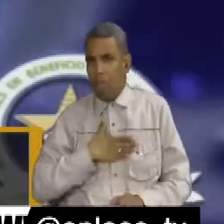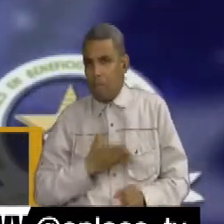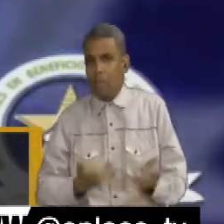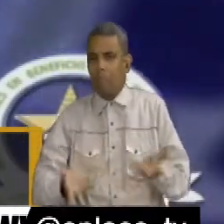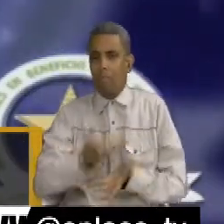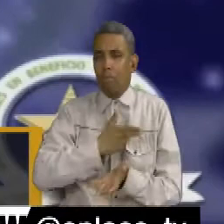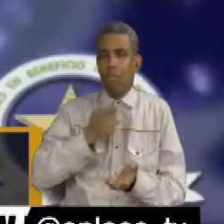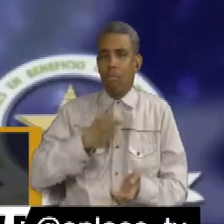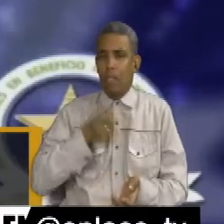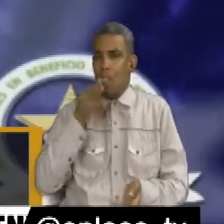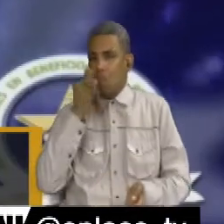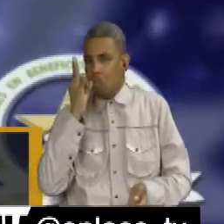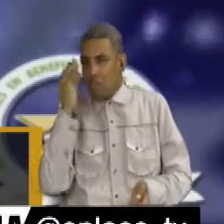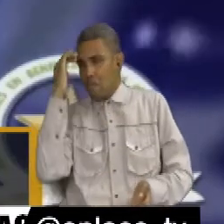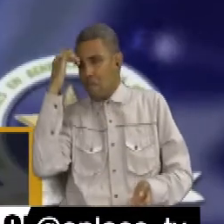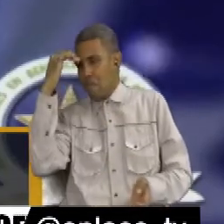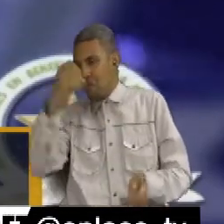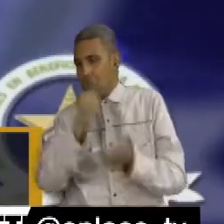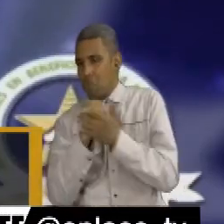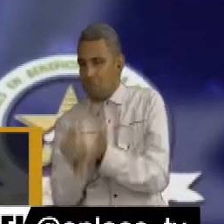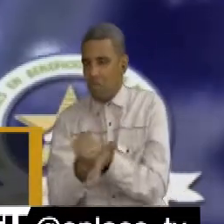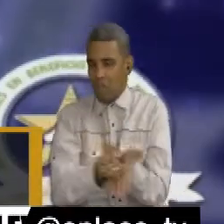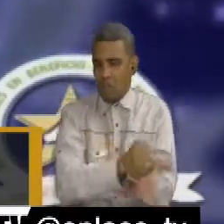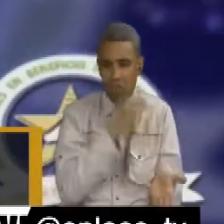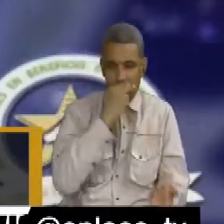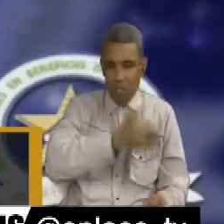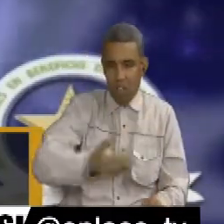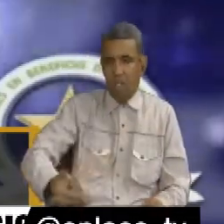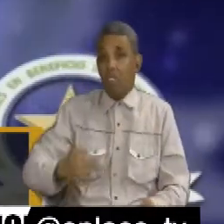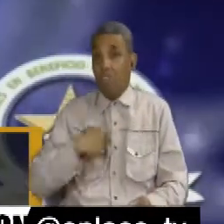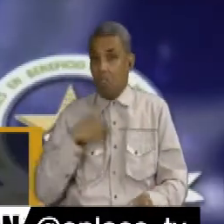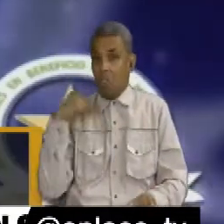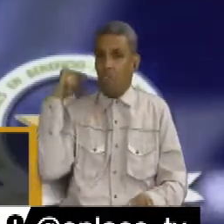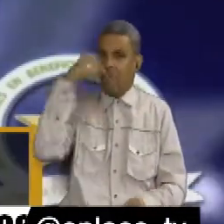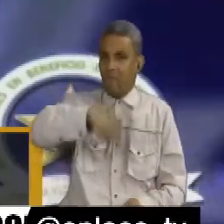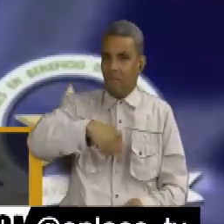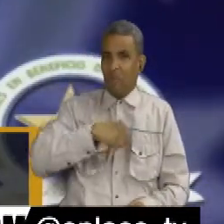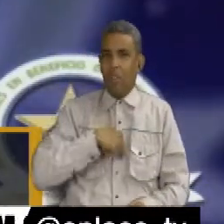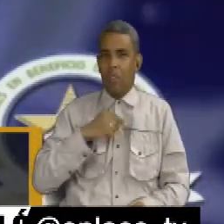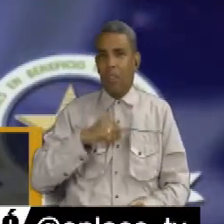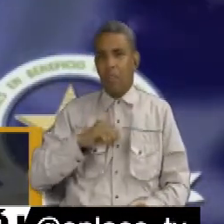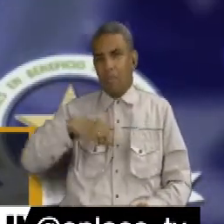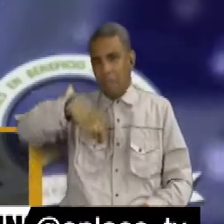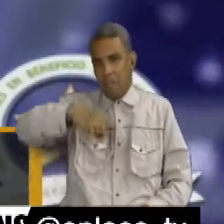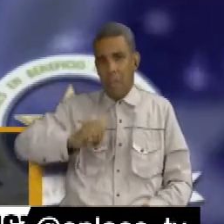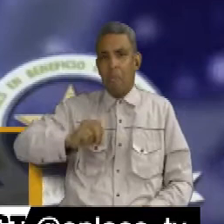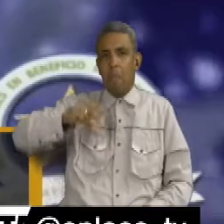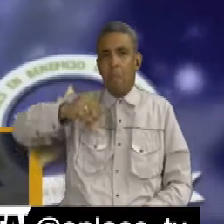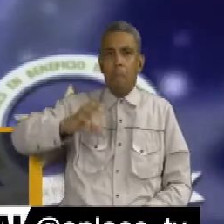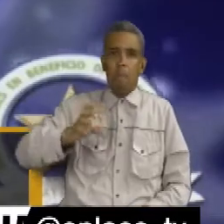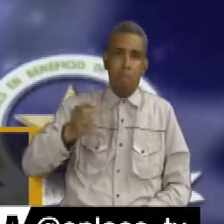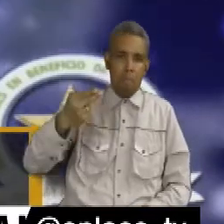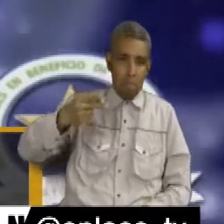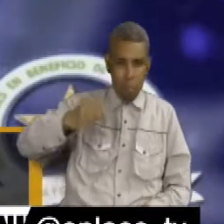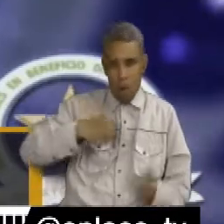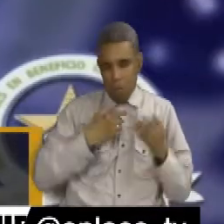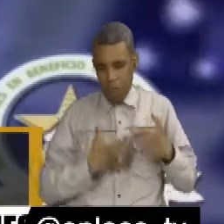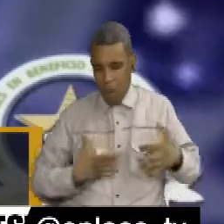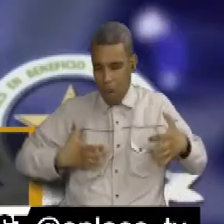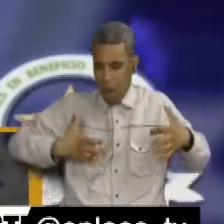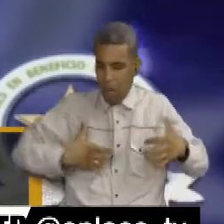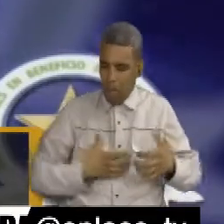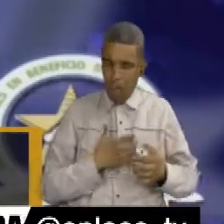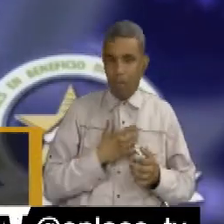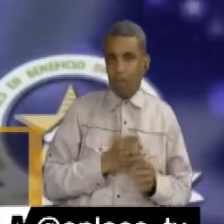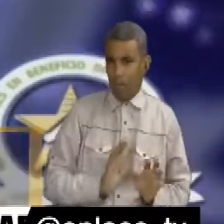Café por un Futuro. Allá estará la música vallenata de los hermanos Zuleta. Los invitamos a todos y